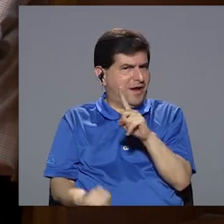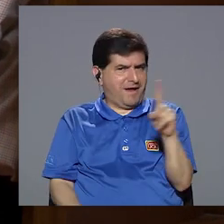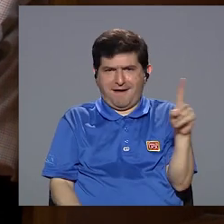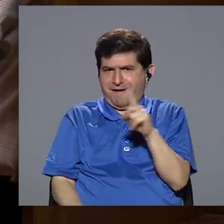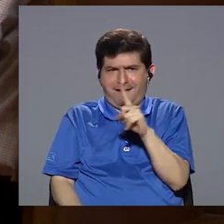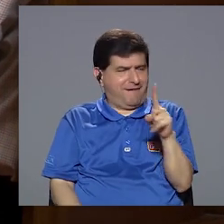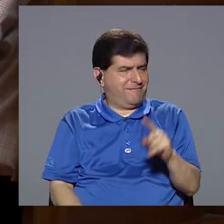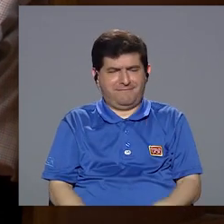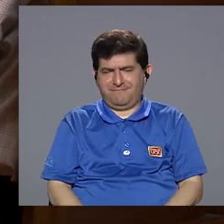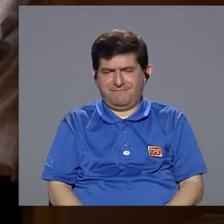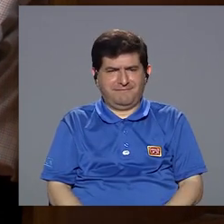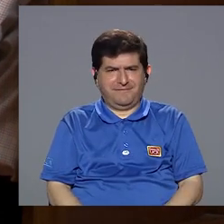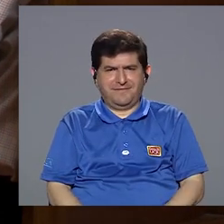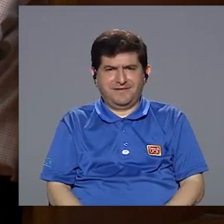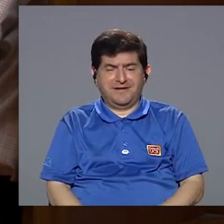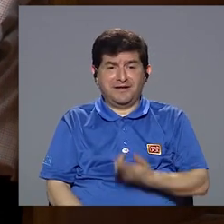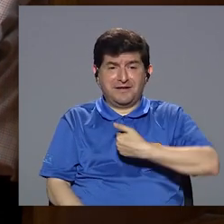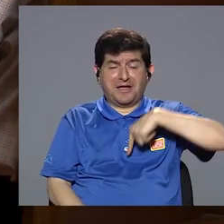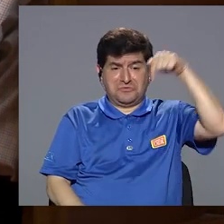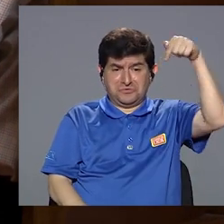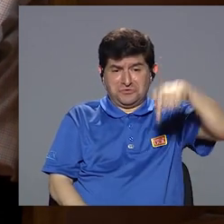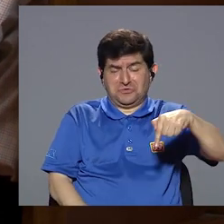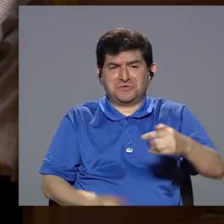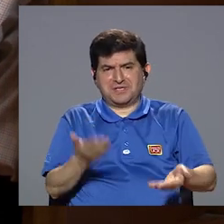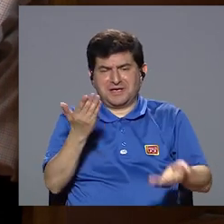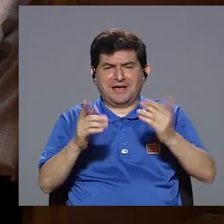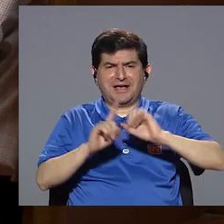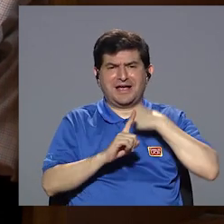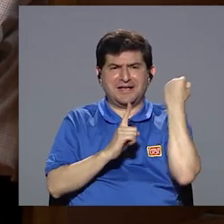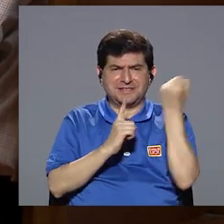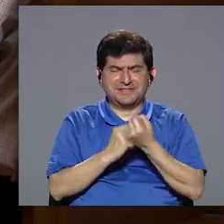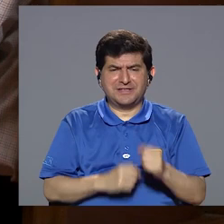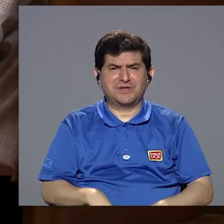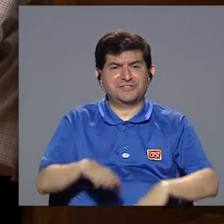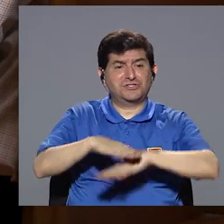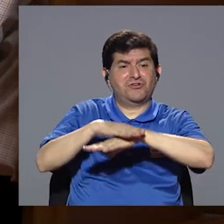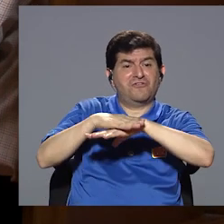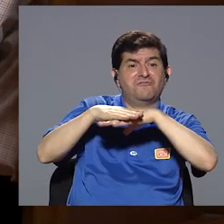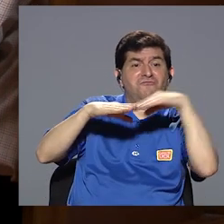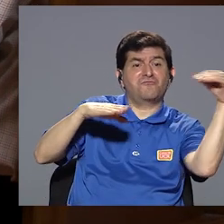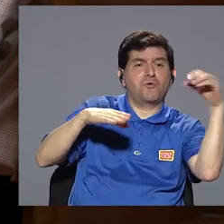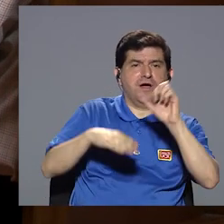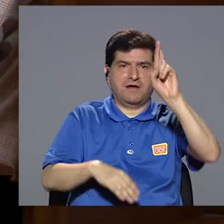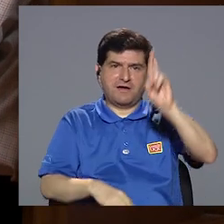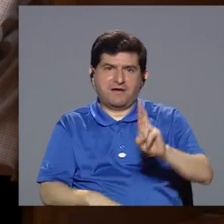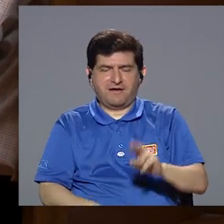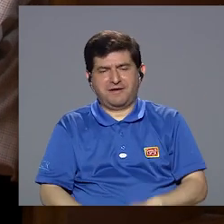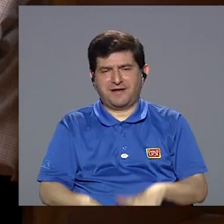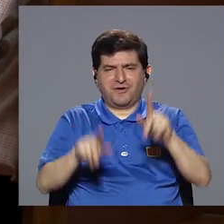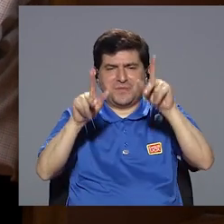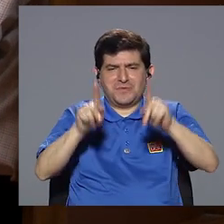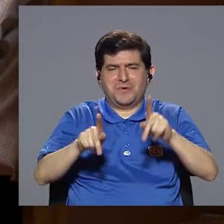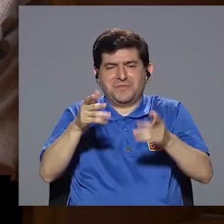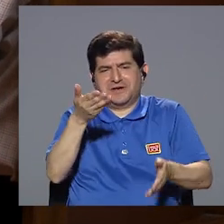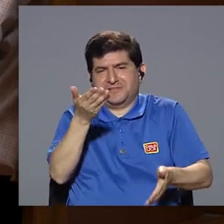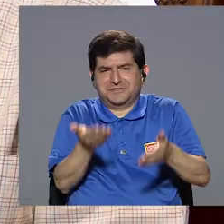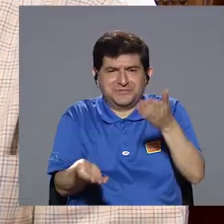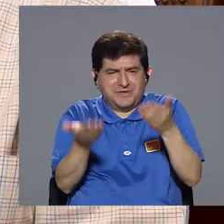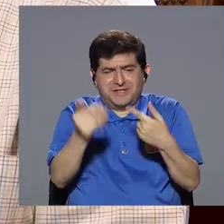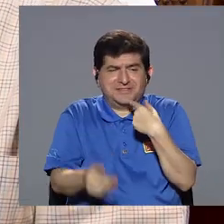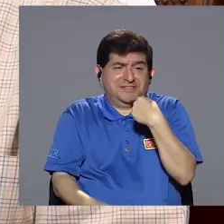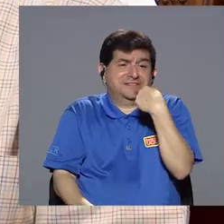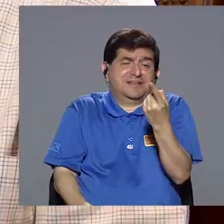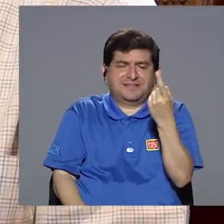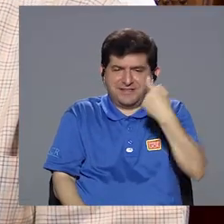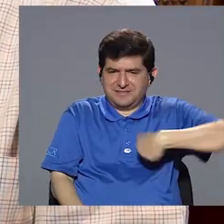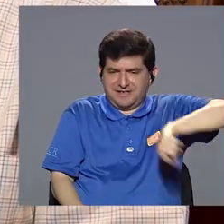ni mucho menos que estemos aquí en una condición de extraterritorialidad como muchas veces